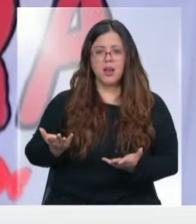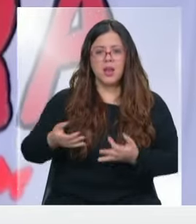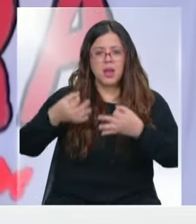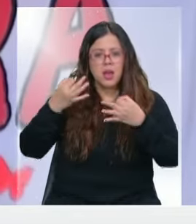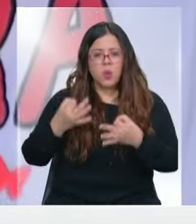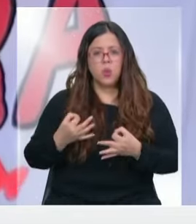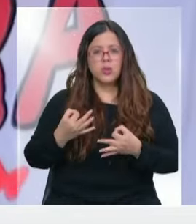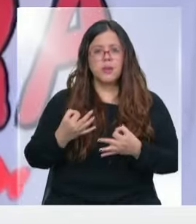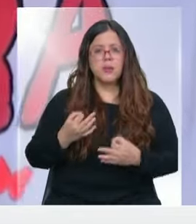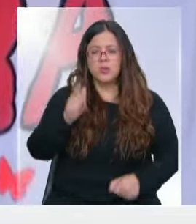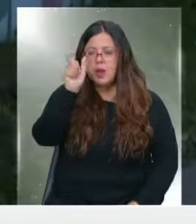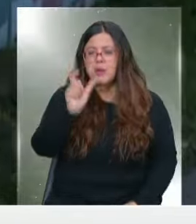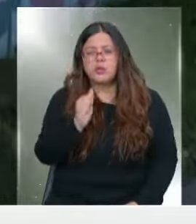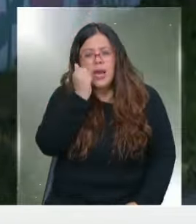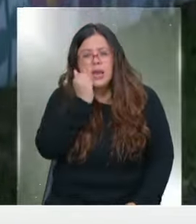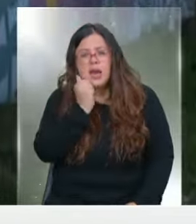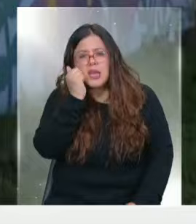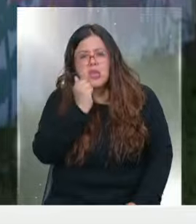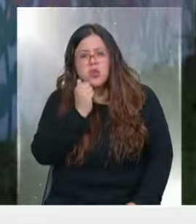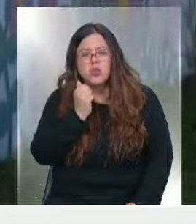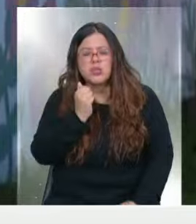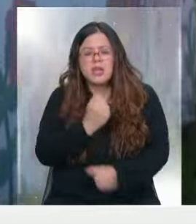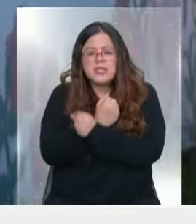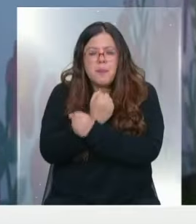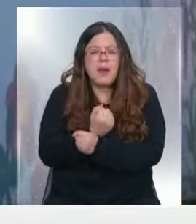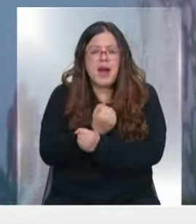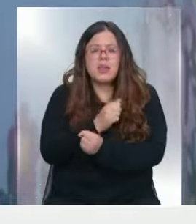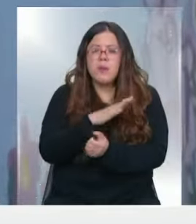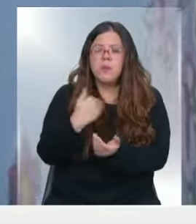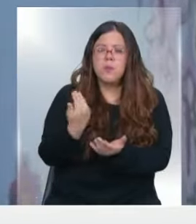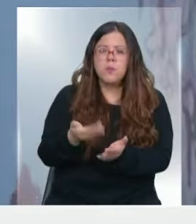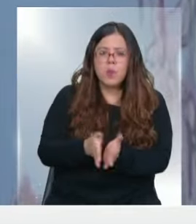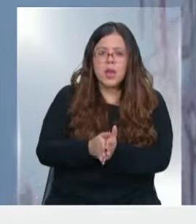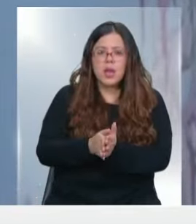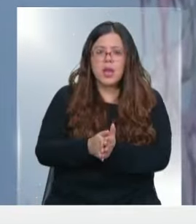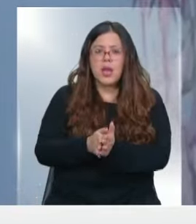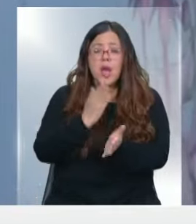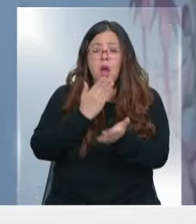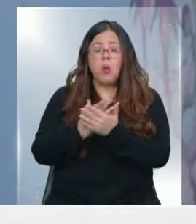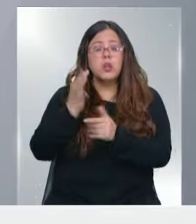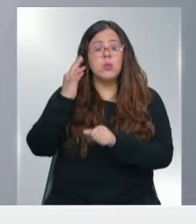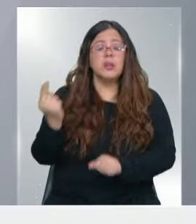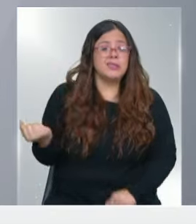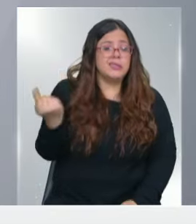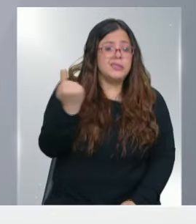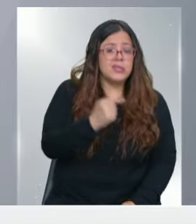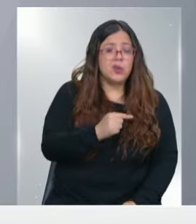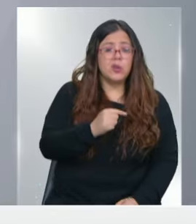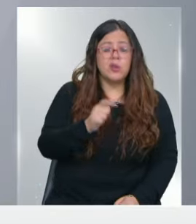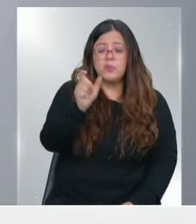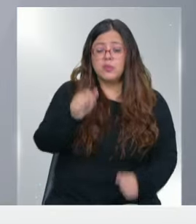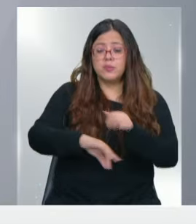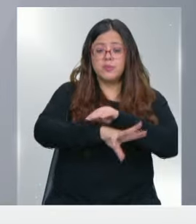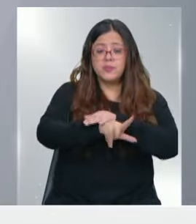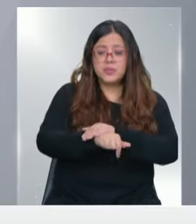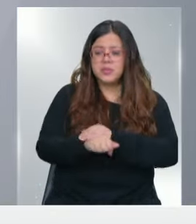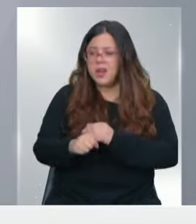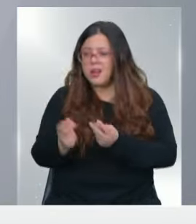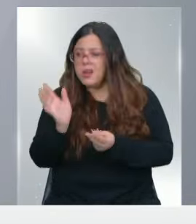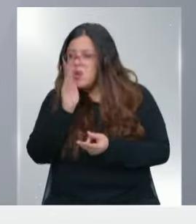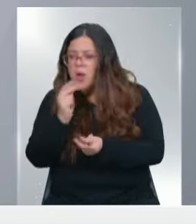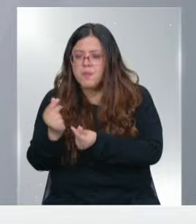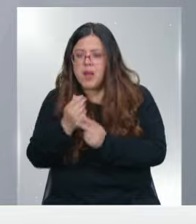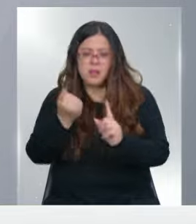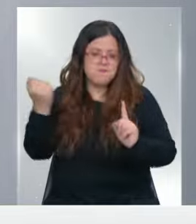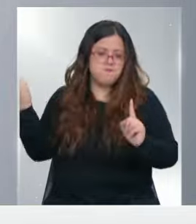arrebataron a una persona muy querida y muy amada por todos. Mientras llegaba, el asaltante, al no conseguir el dinero, la apuñaló. Se